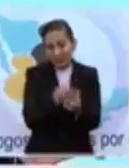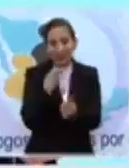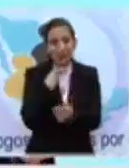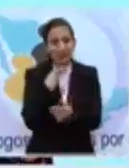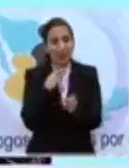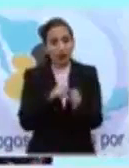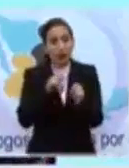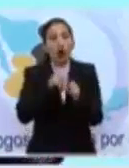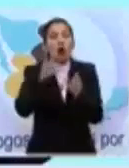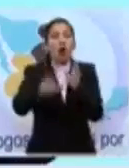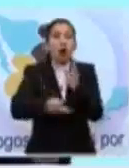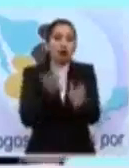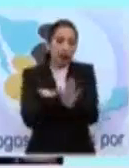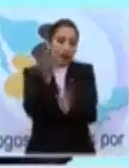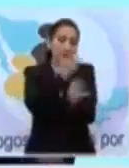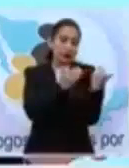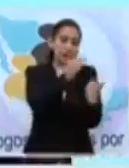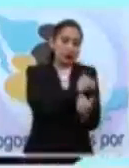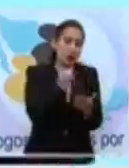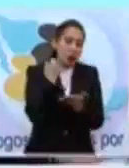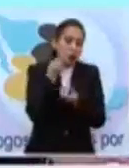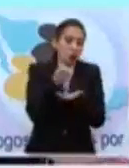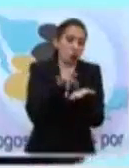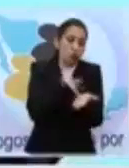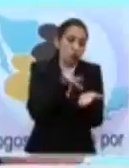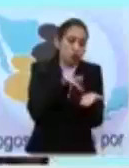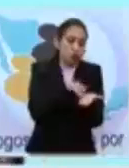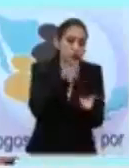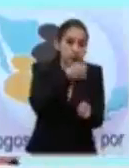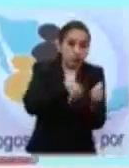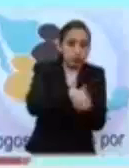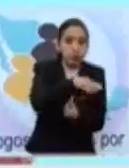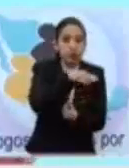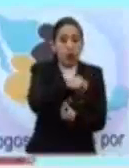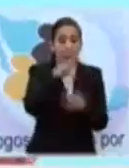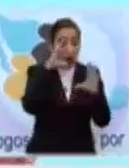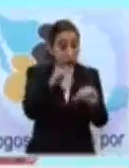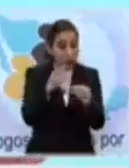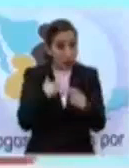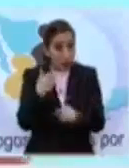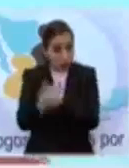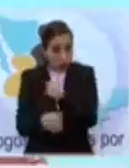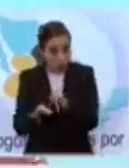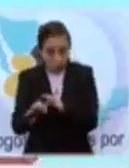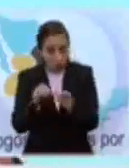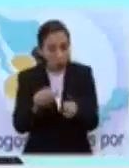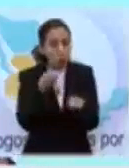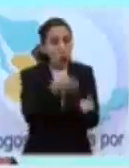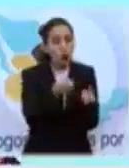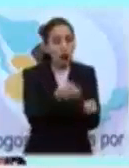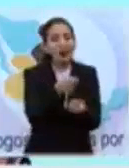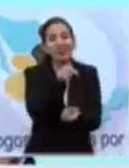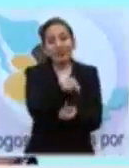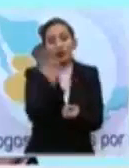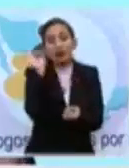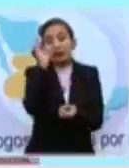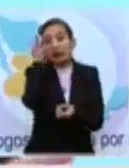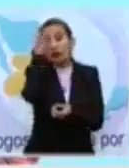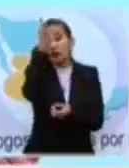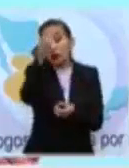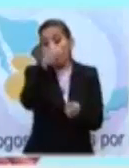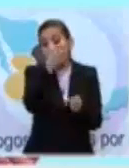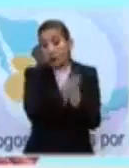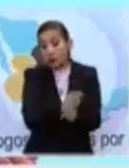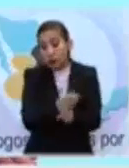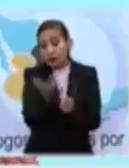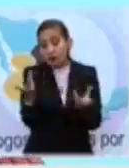social vuelve a un tema de subsidiar, por ejemplo, el ingreso más que la capacidad productiva, eso puede redundar en que las